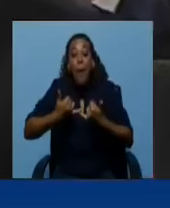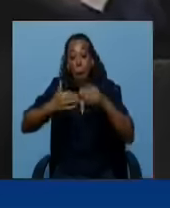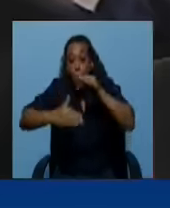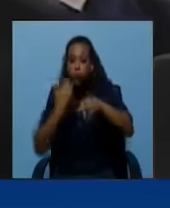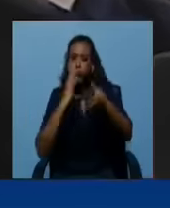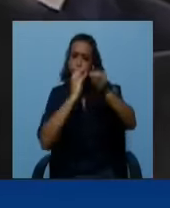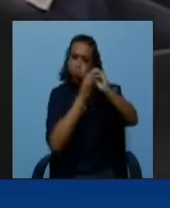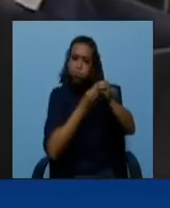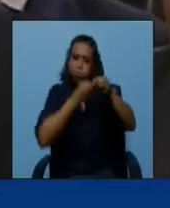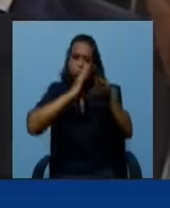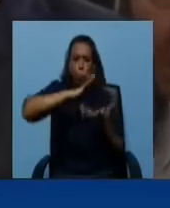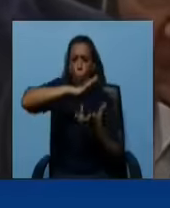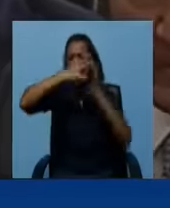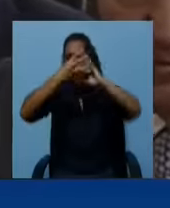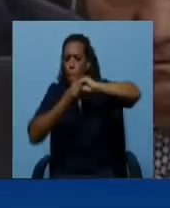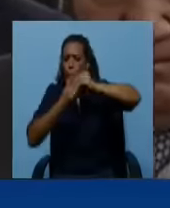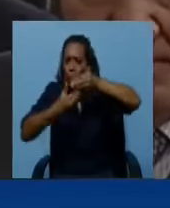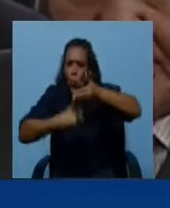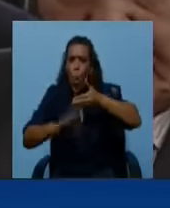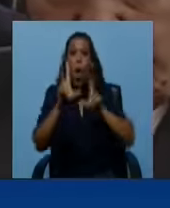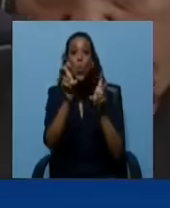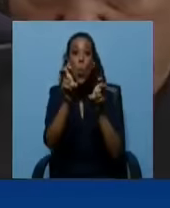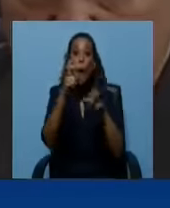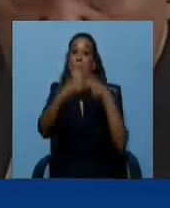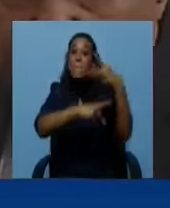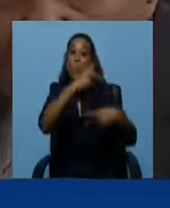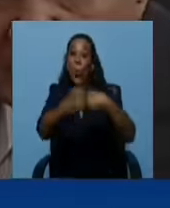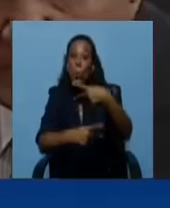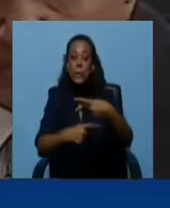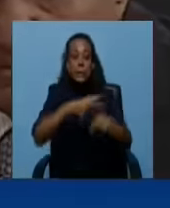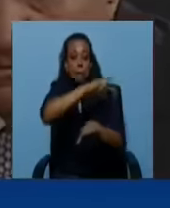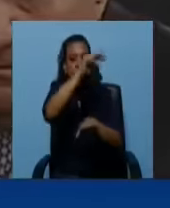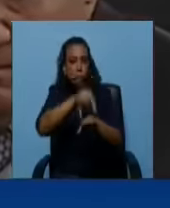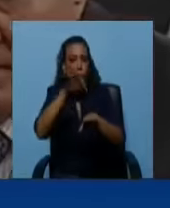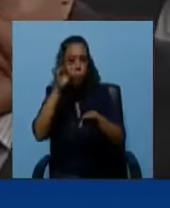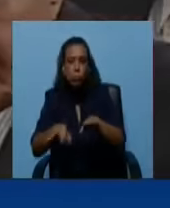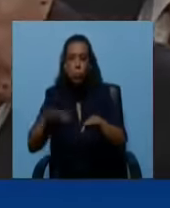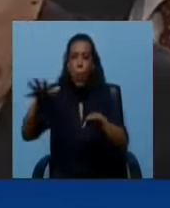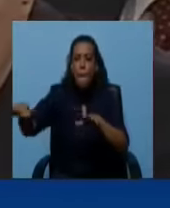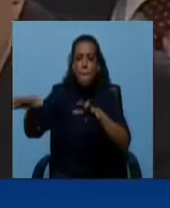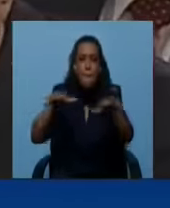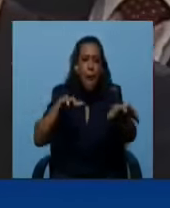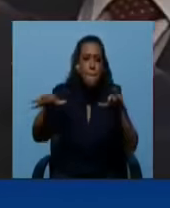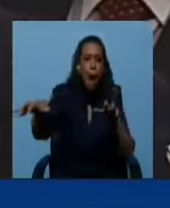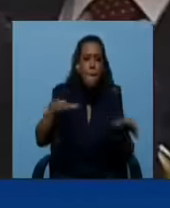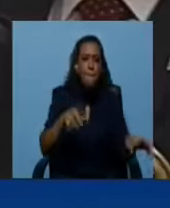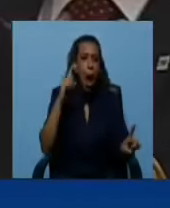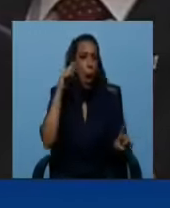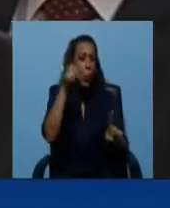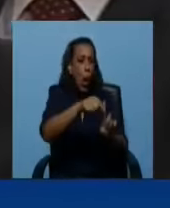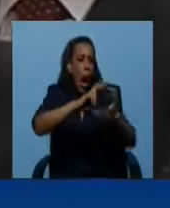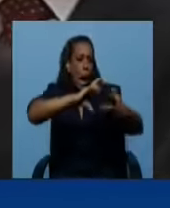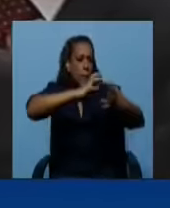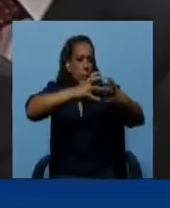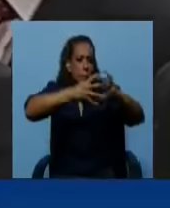modelo a partir de motores productivos que van